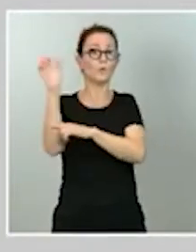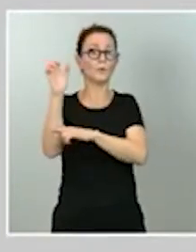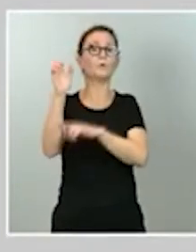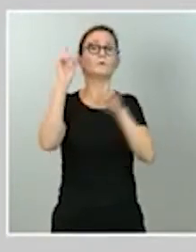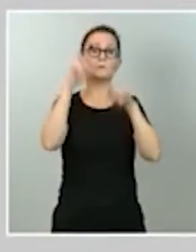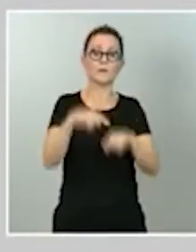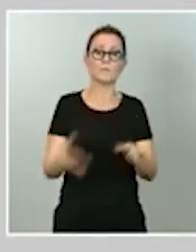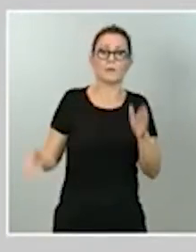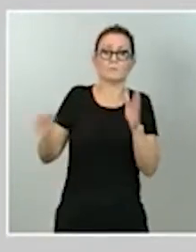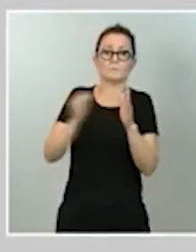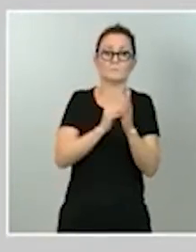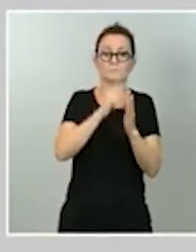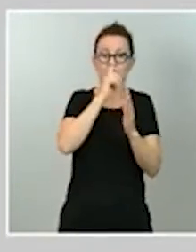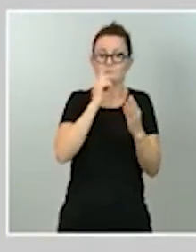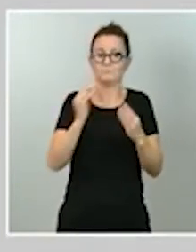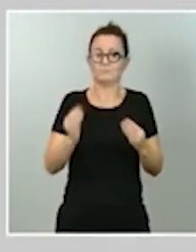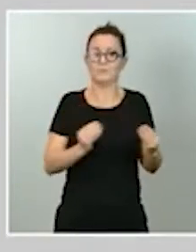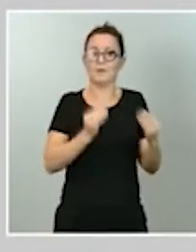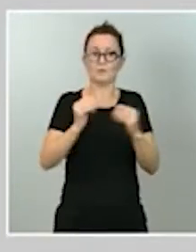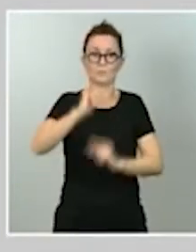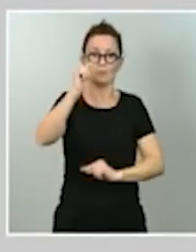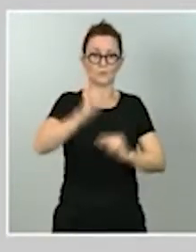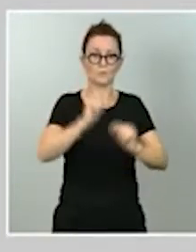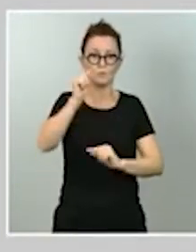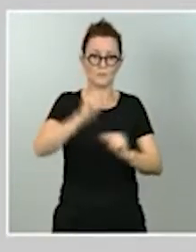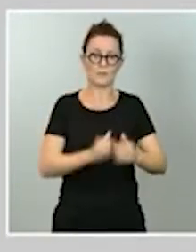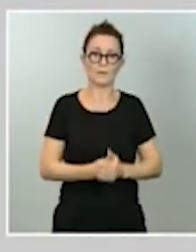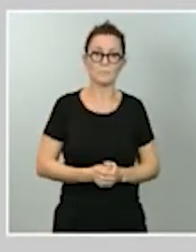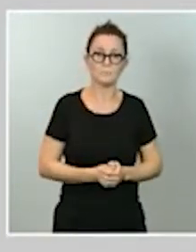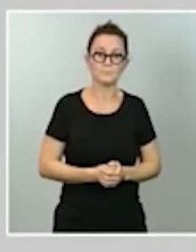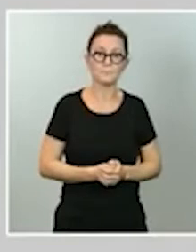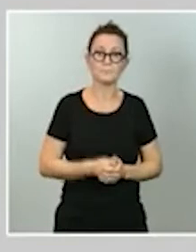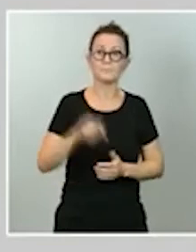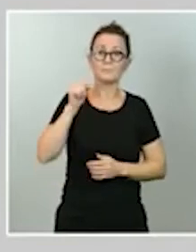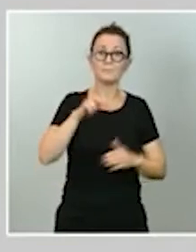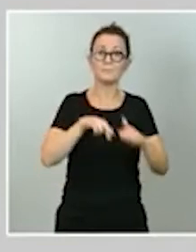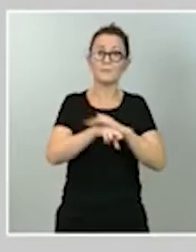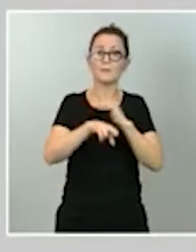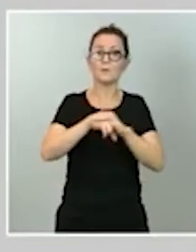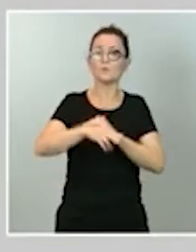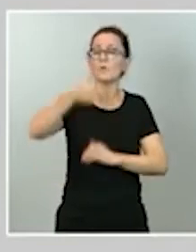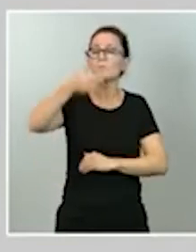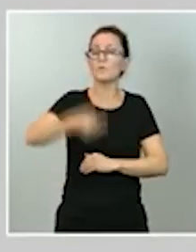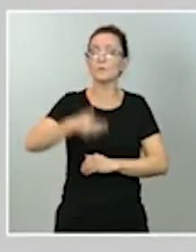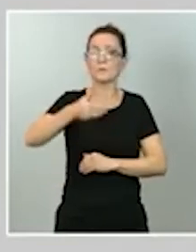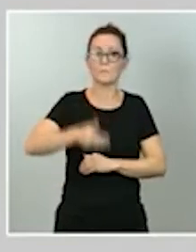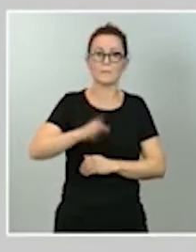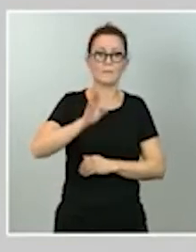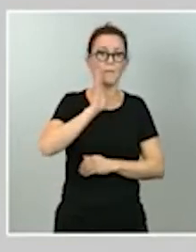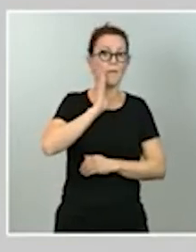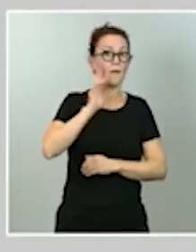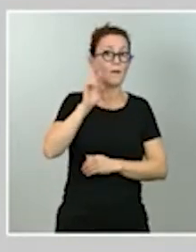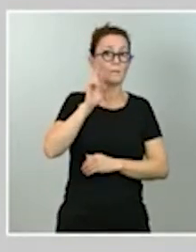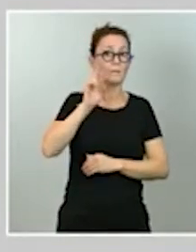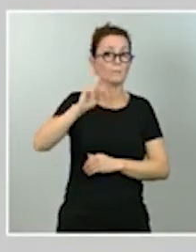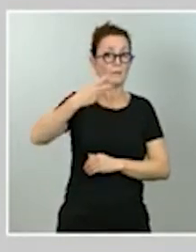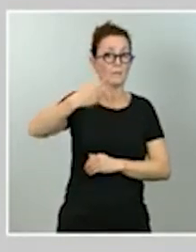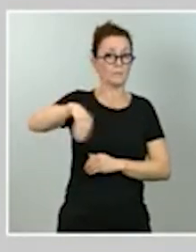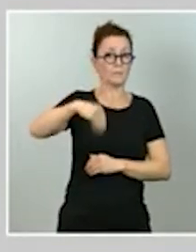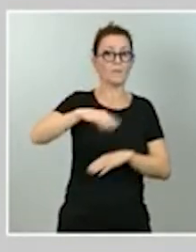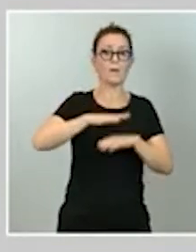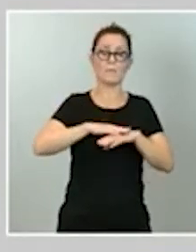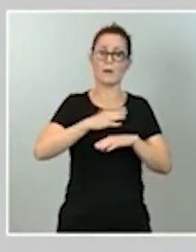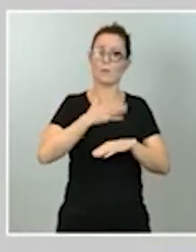previsión presupuestaria recursos imprescindibles como decía la vicepresidenta para apuntalar la recuperación económica